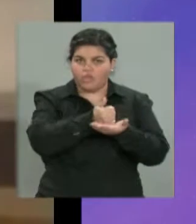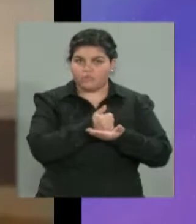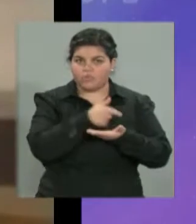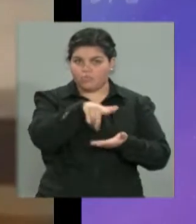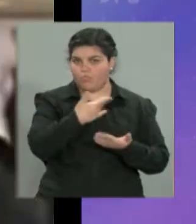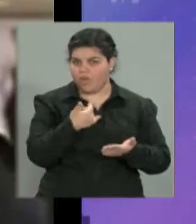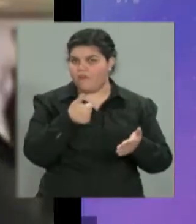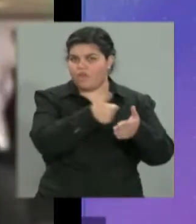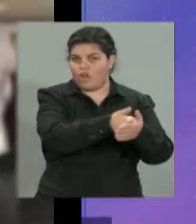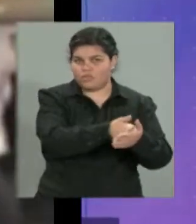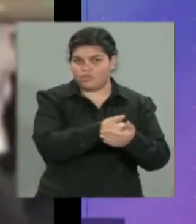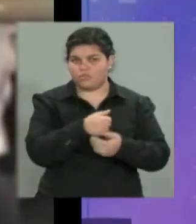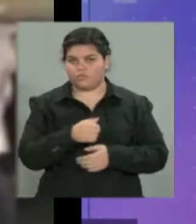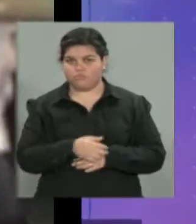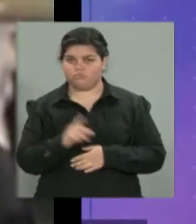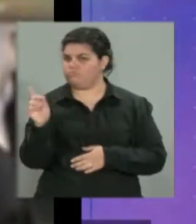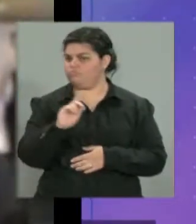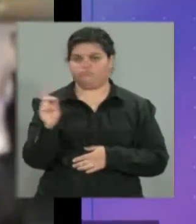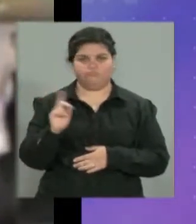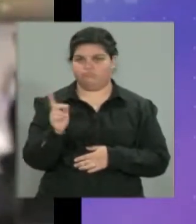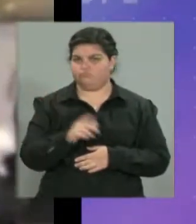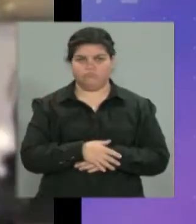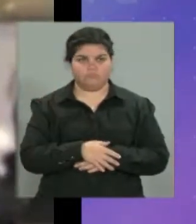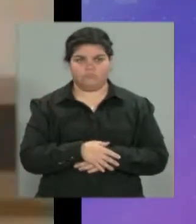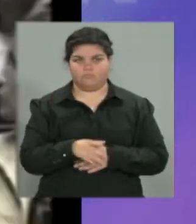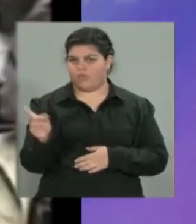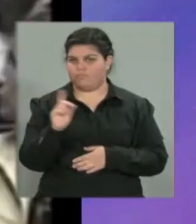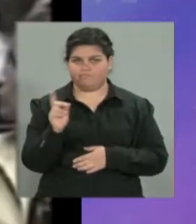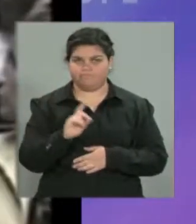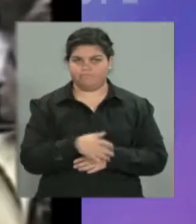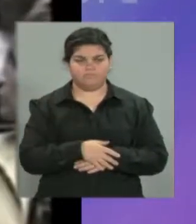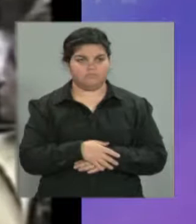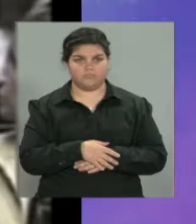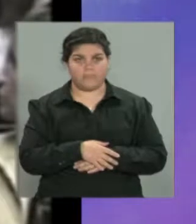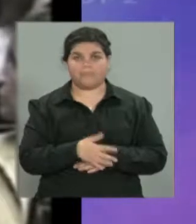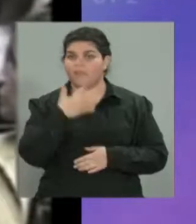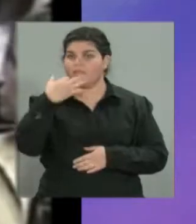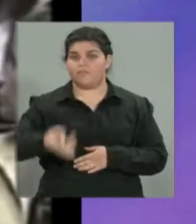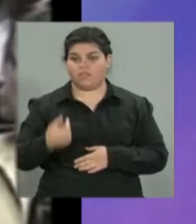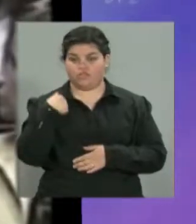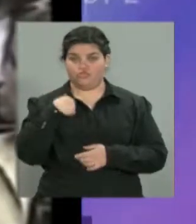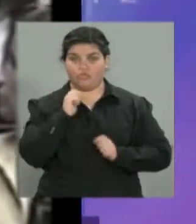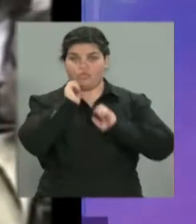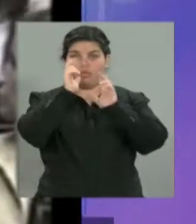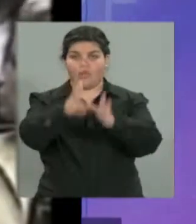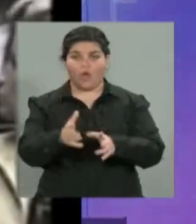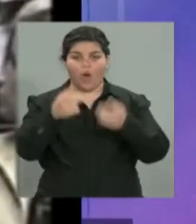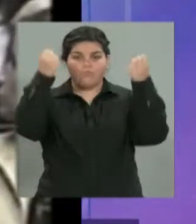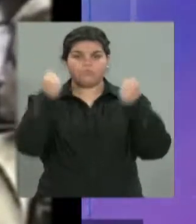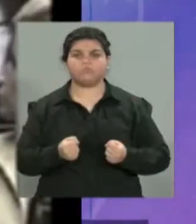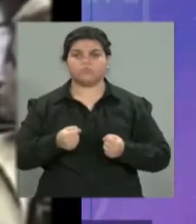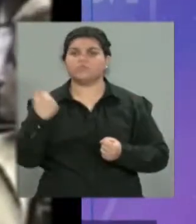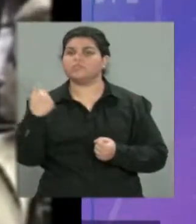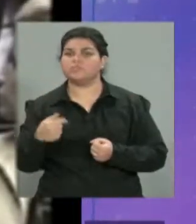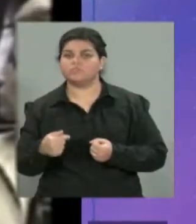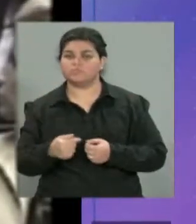violación hacia su hijo? No, eso es una perversión. La verdad es que yo tengo que decir que mi postura en ese caso